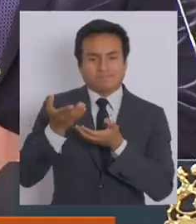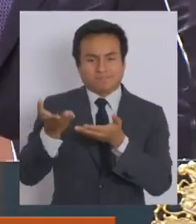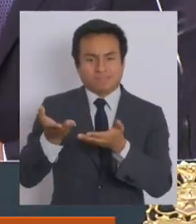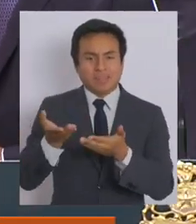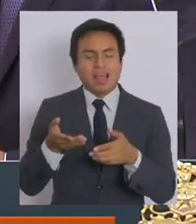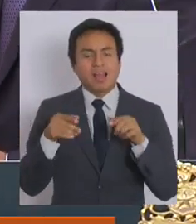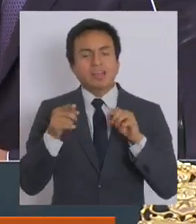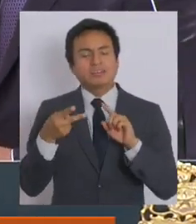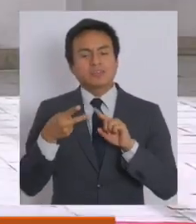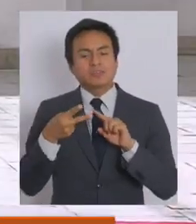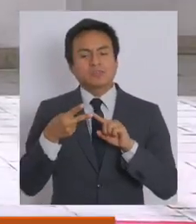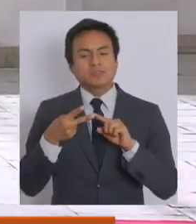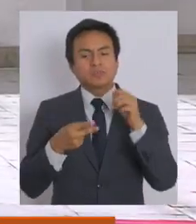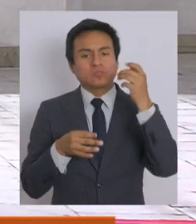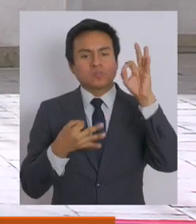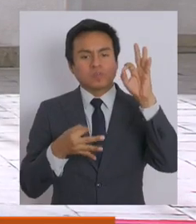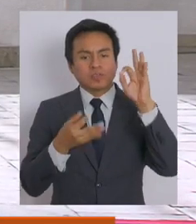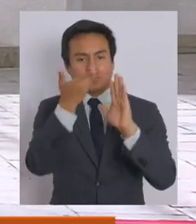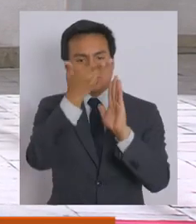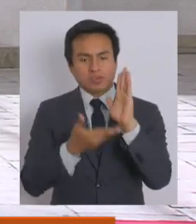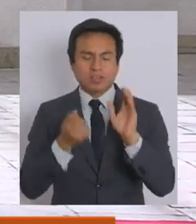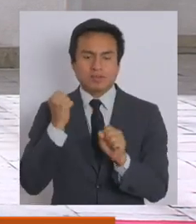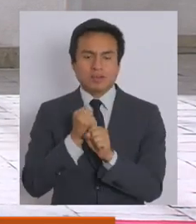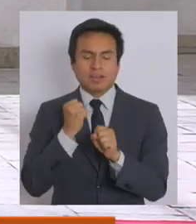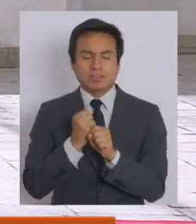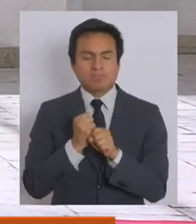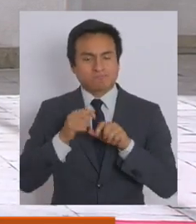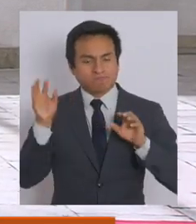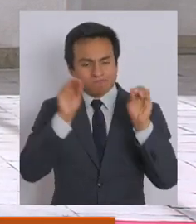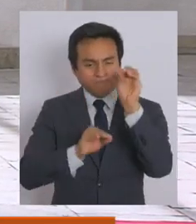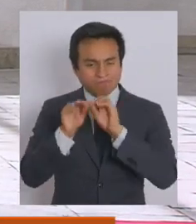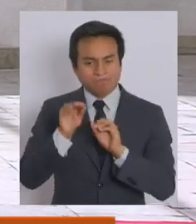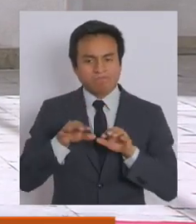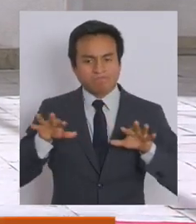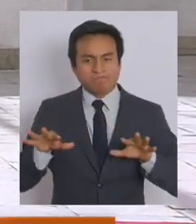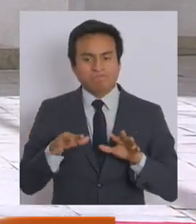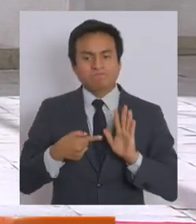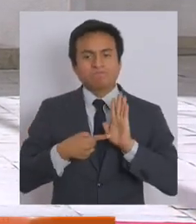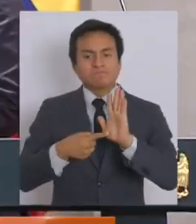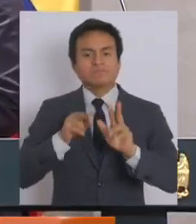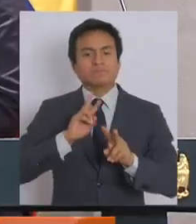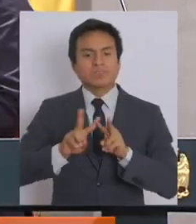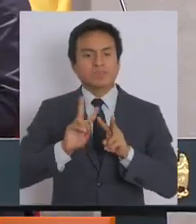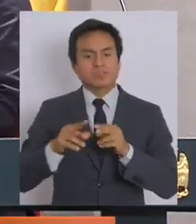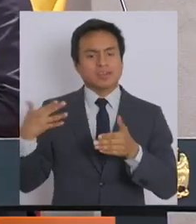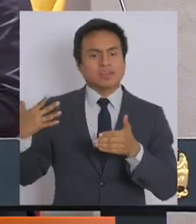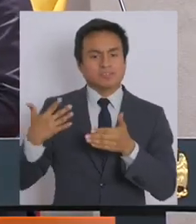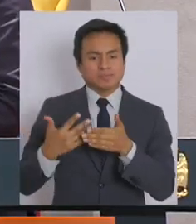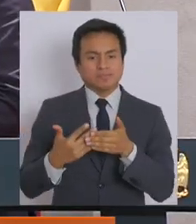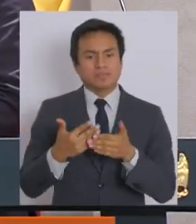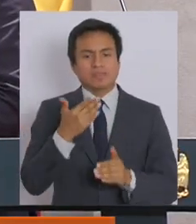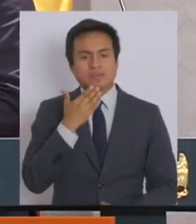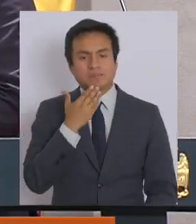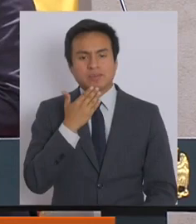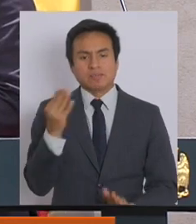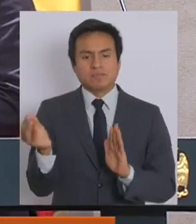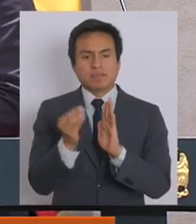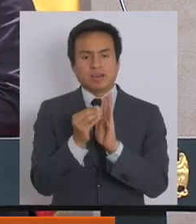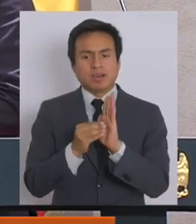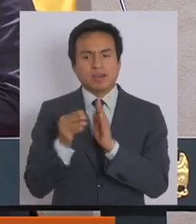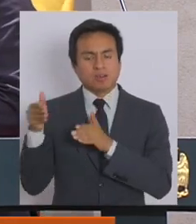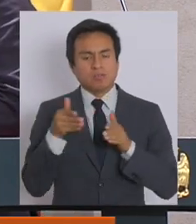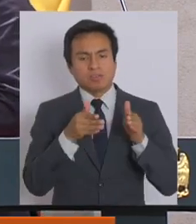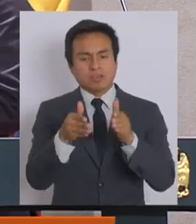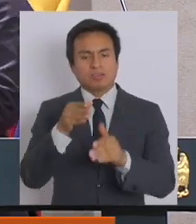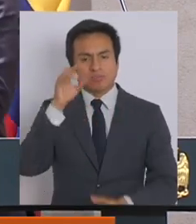segundo es un documento en que hemos trabajado con mucha intensidad, que da cuenta de lo que hemos hecho, pero también fija una hoja de ruta